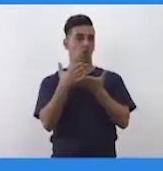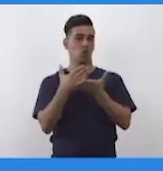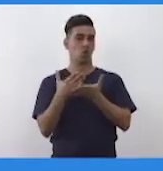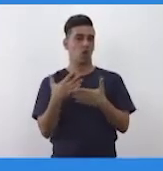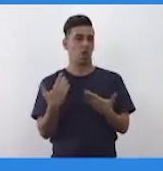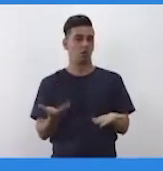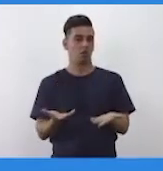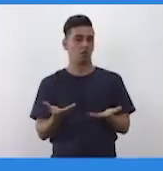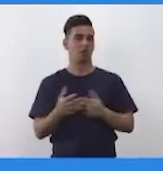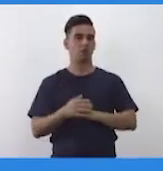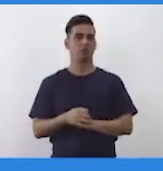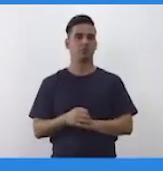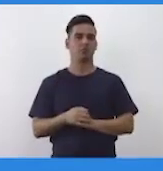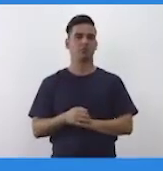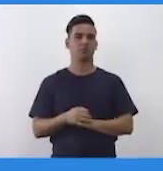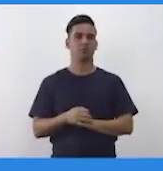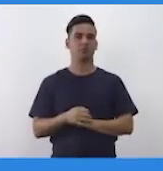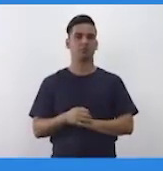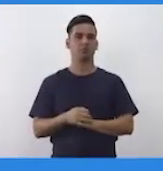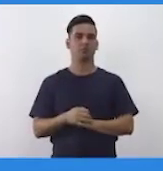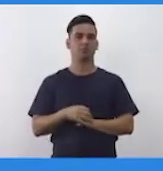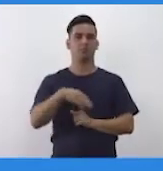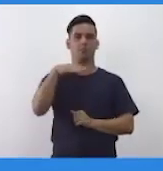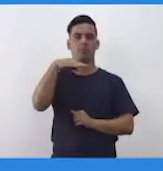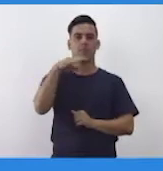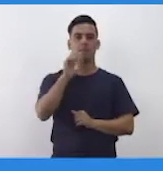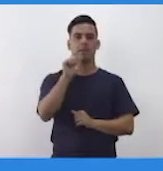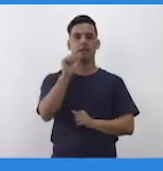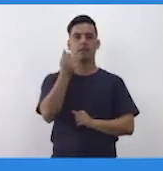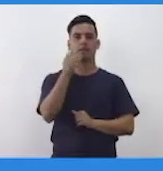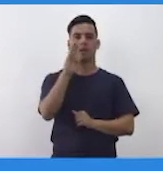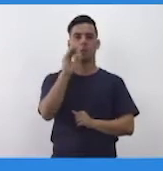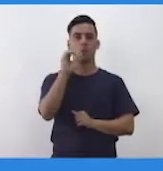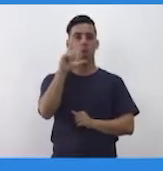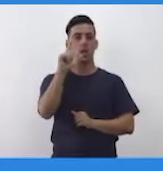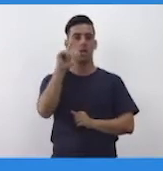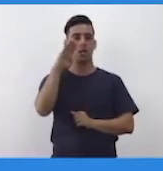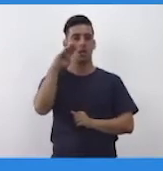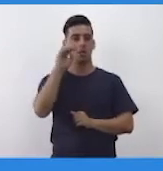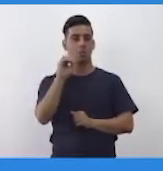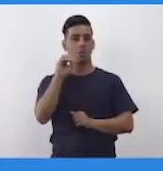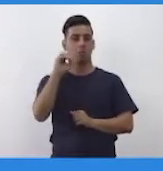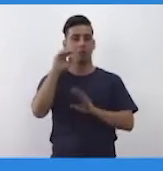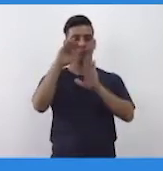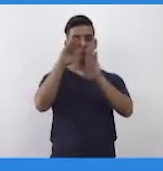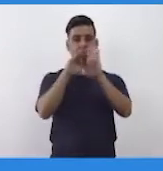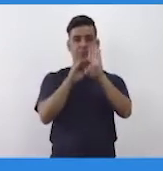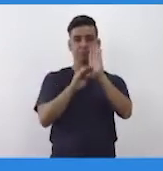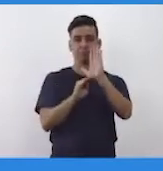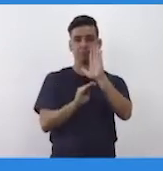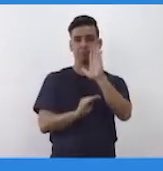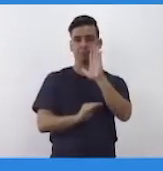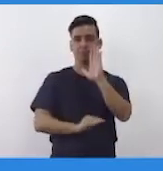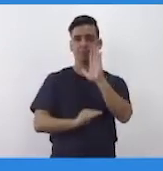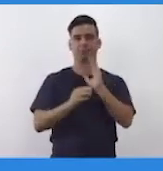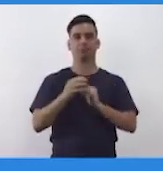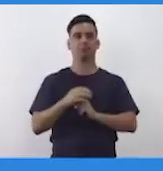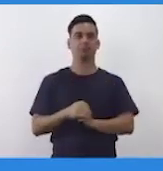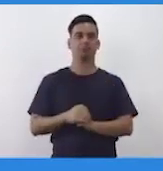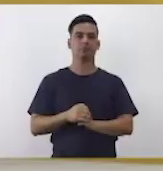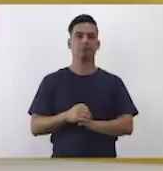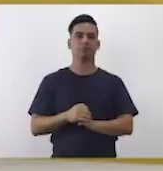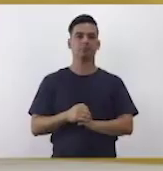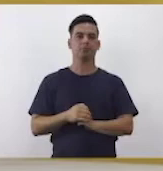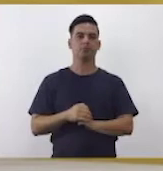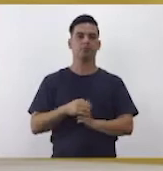haciendo referencia al metabolismo degradativo y vamos a hacer énfasis en la respiración